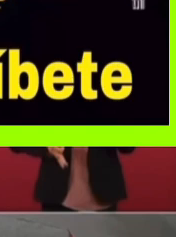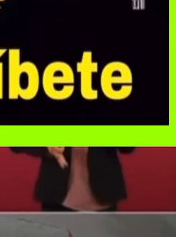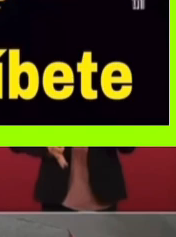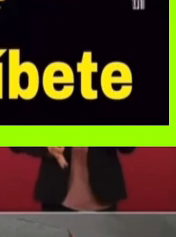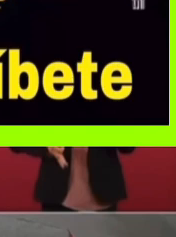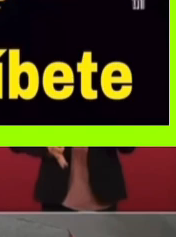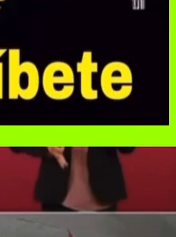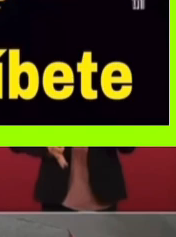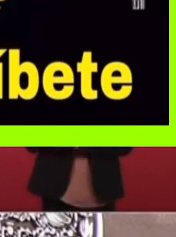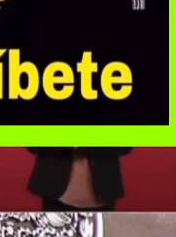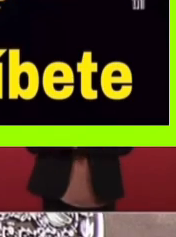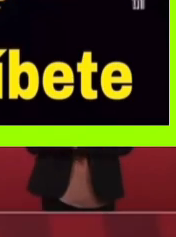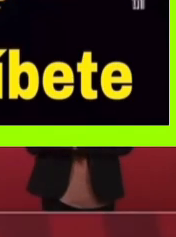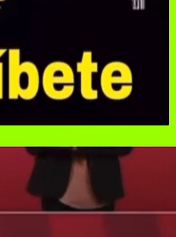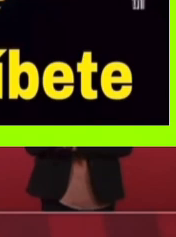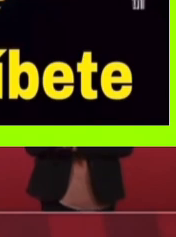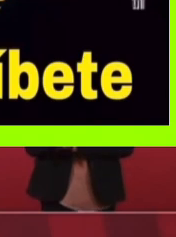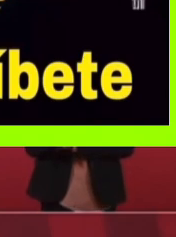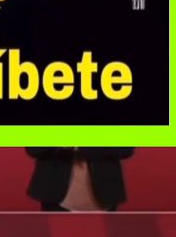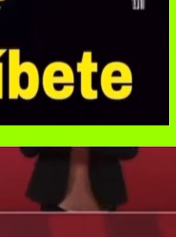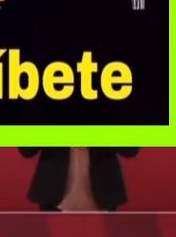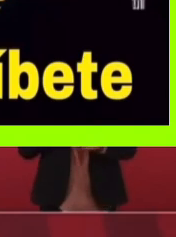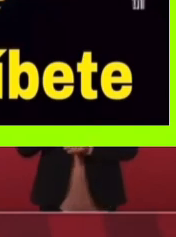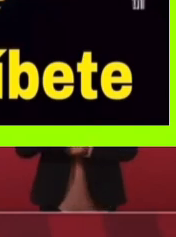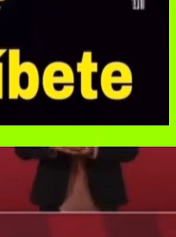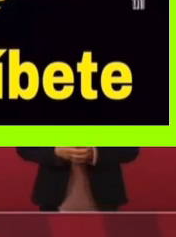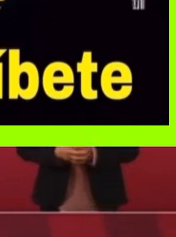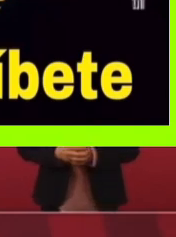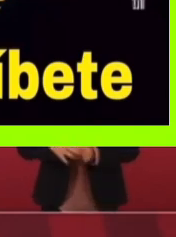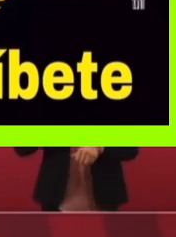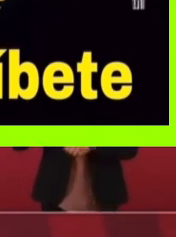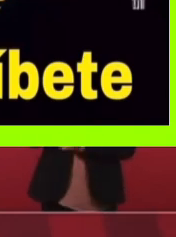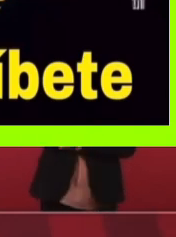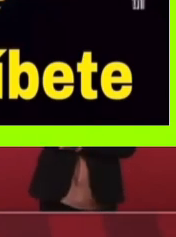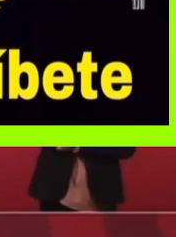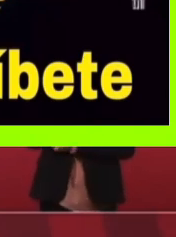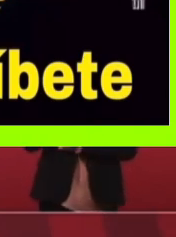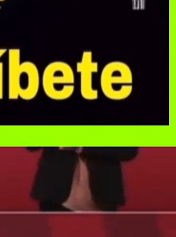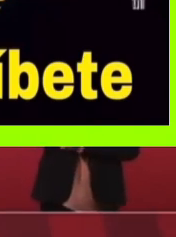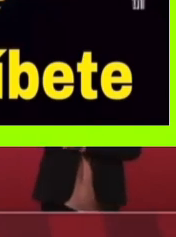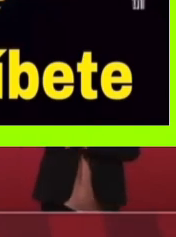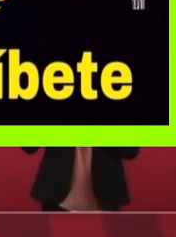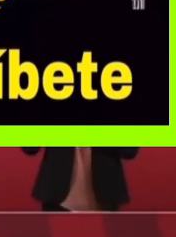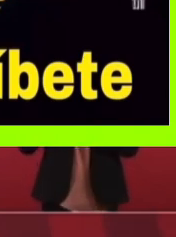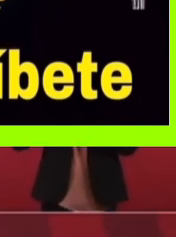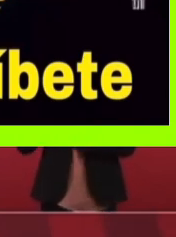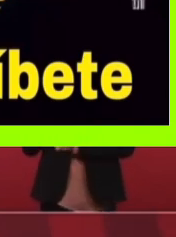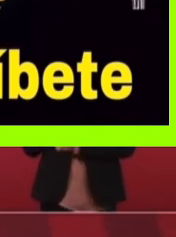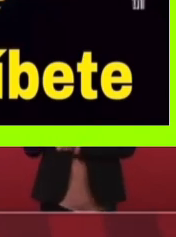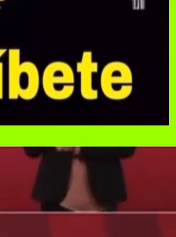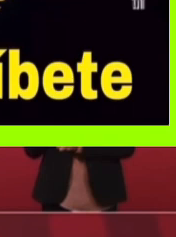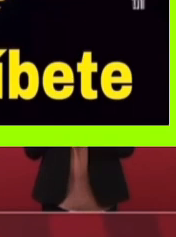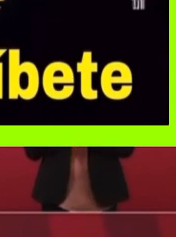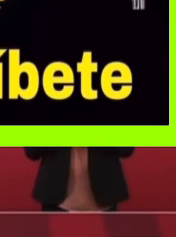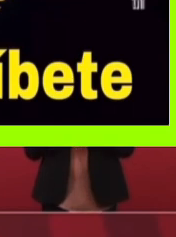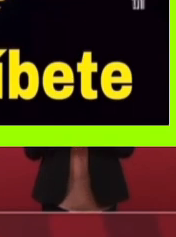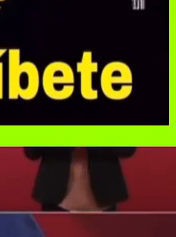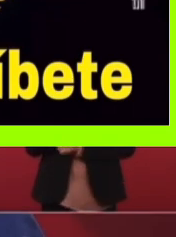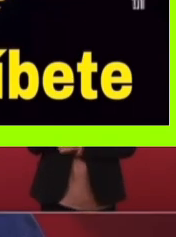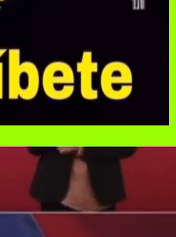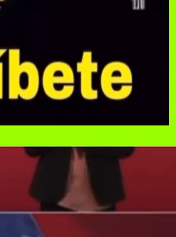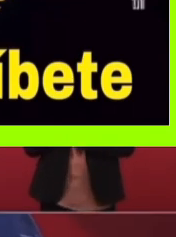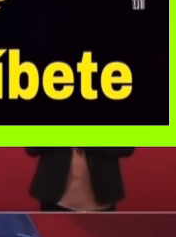en su contra son los malos y los ataca como un perro de presa así así trae Loret lo envidia y